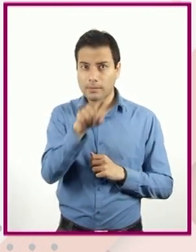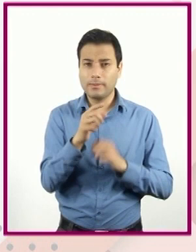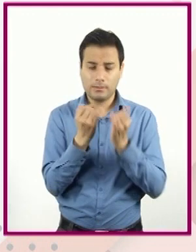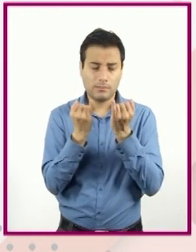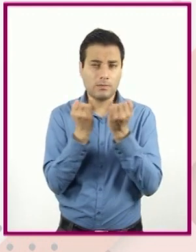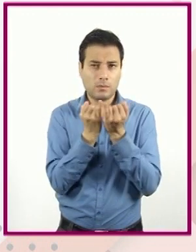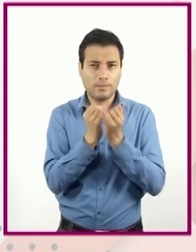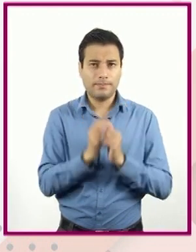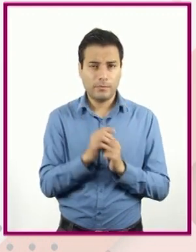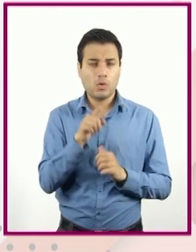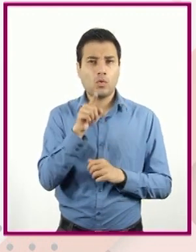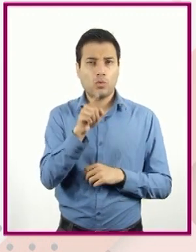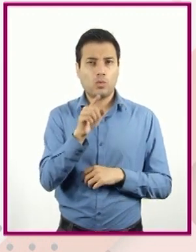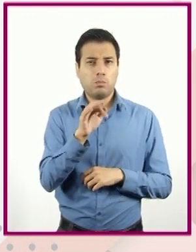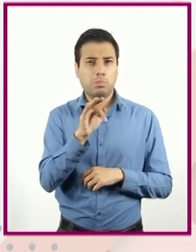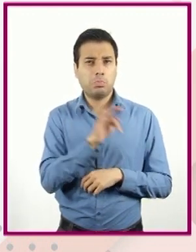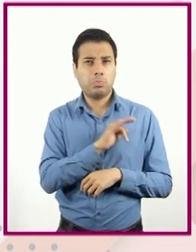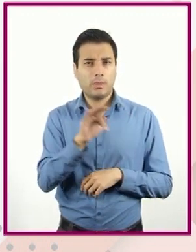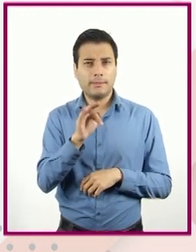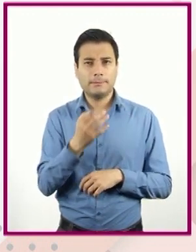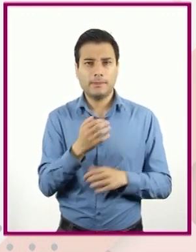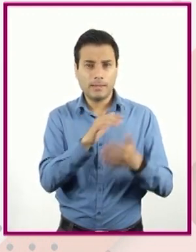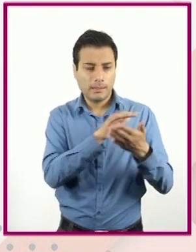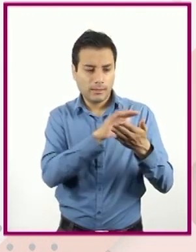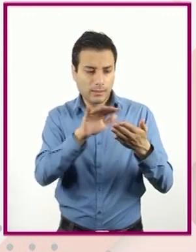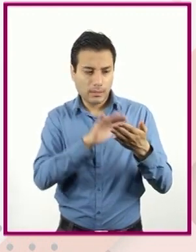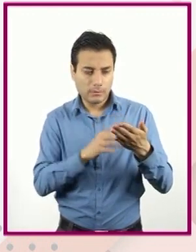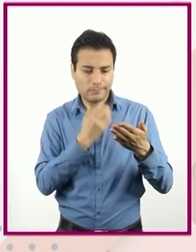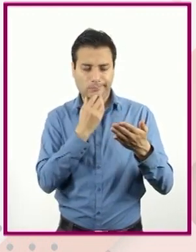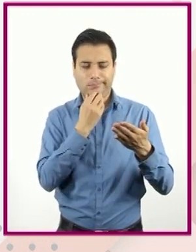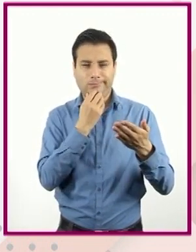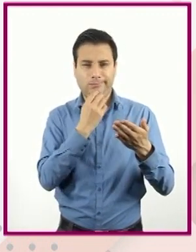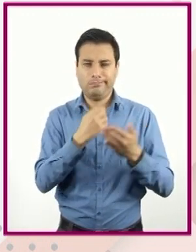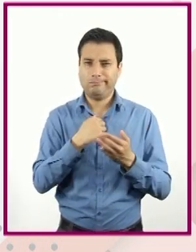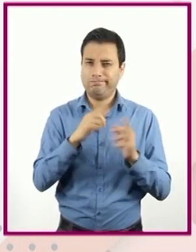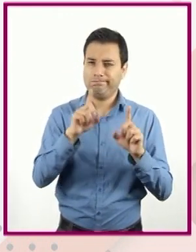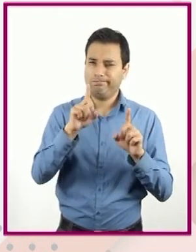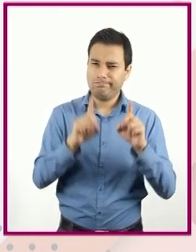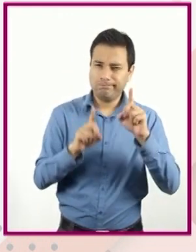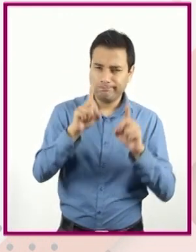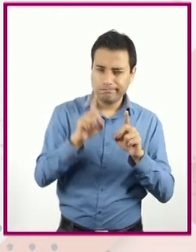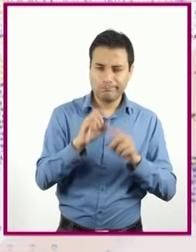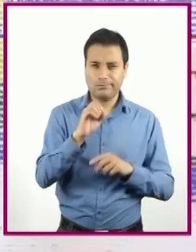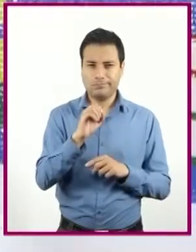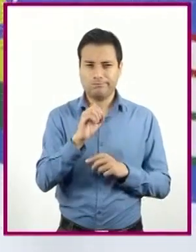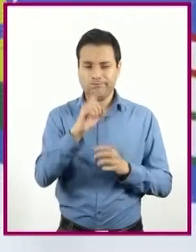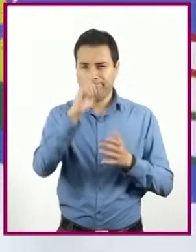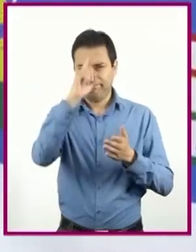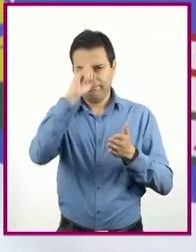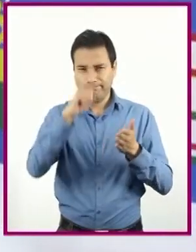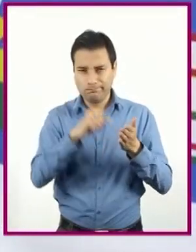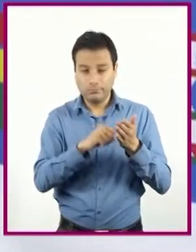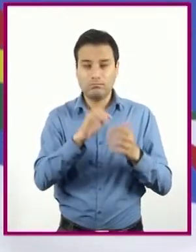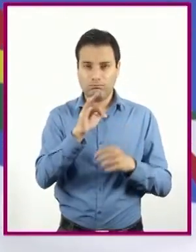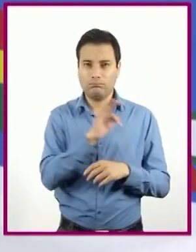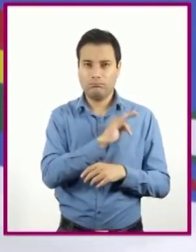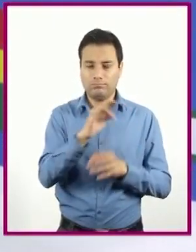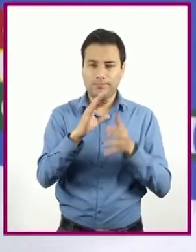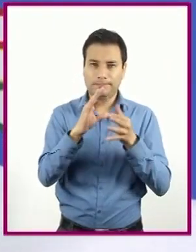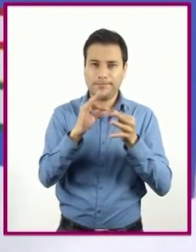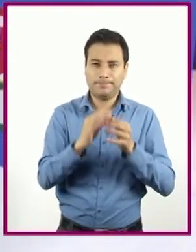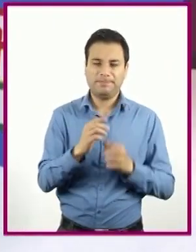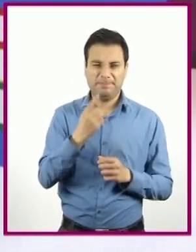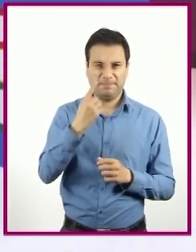el texto o que relacionen la información que presenta con otros textos que haya consultado. Vemos un video